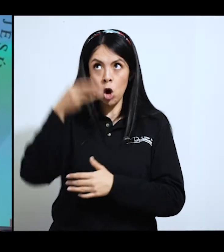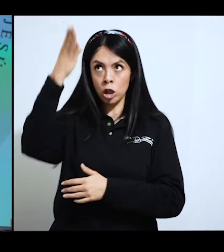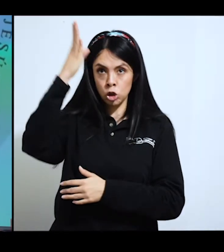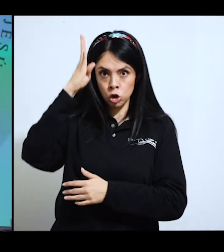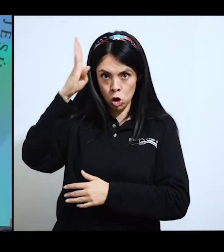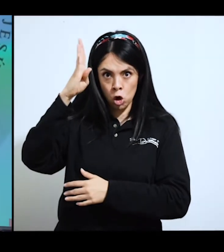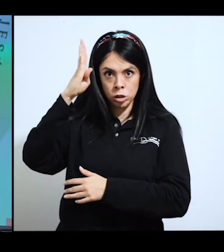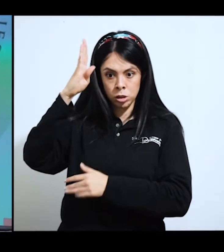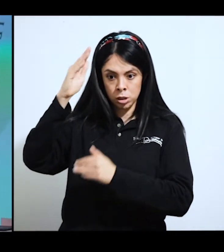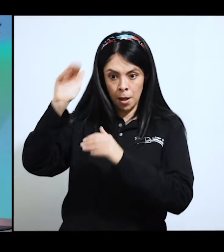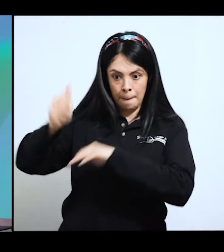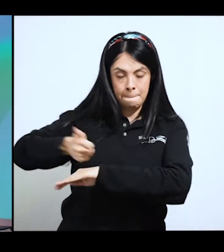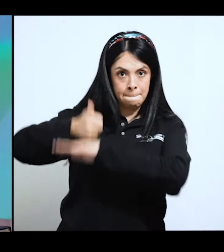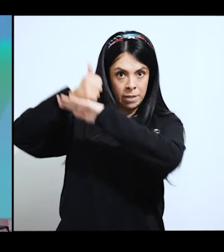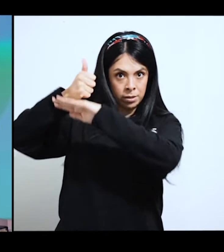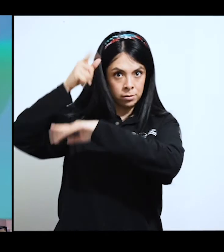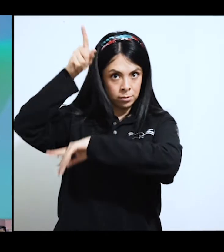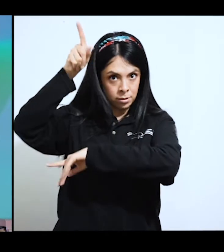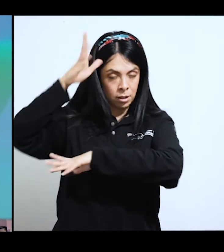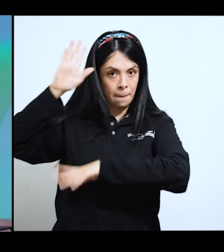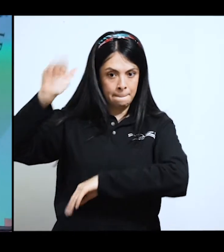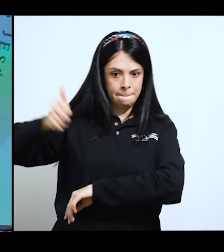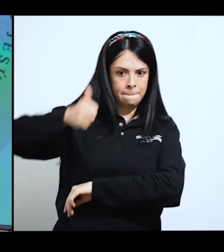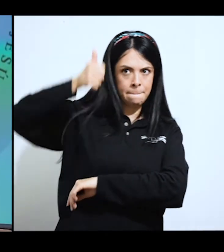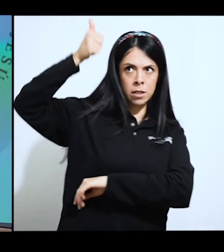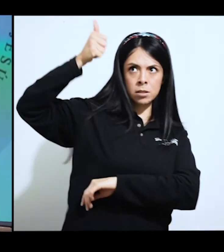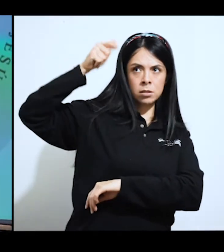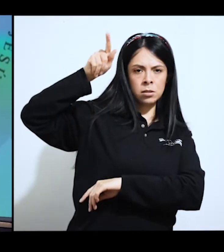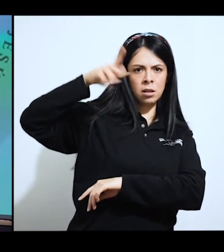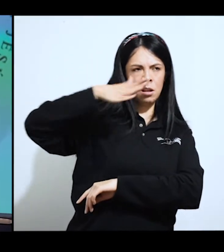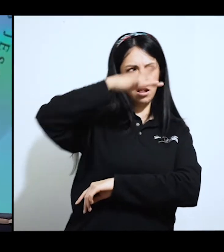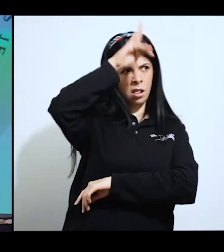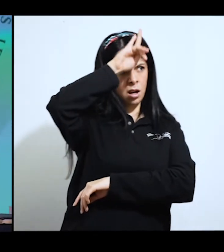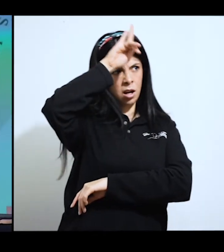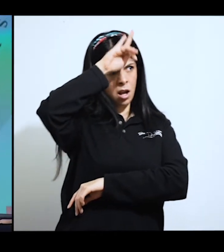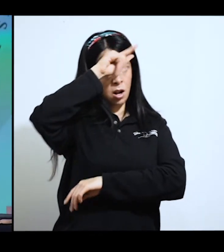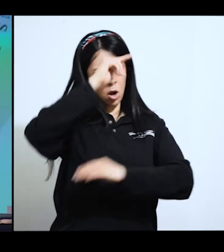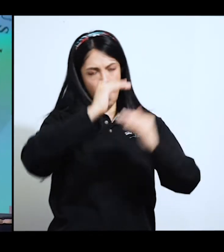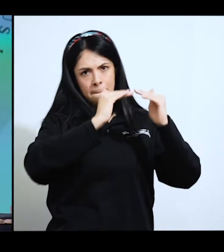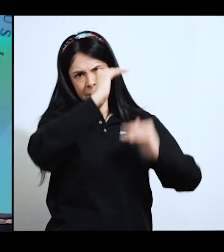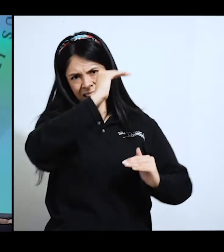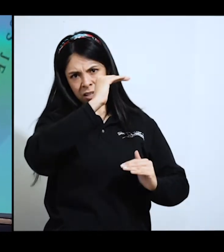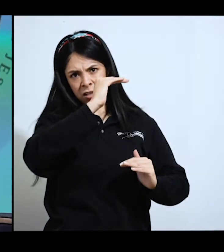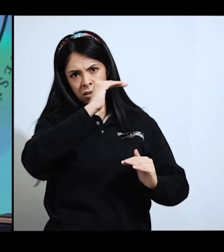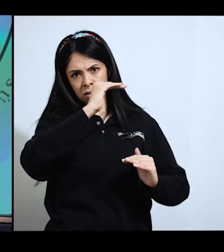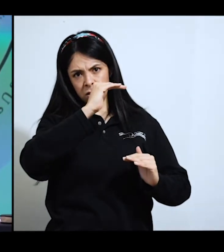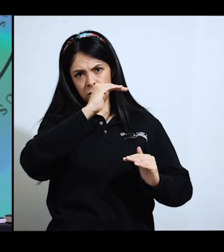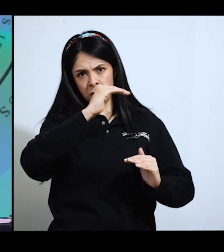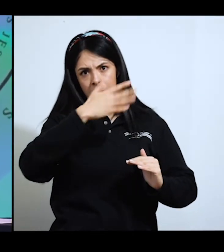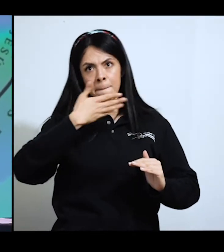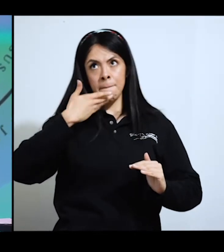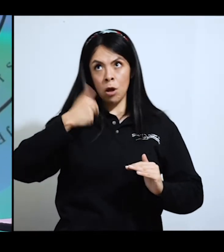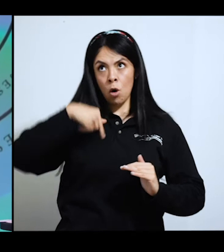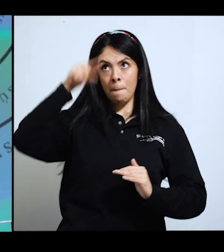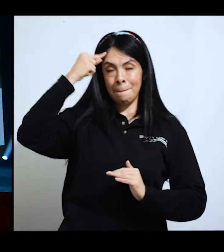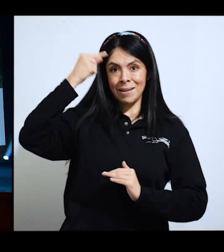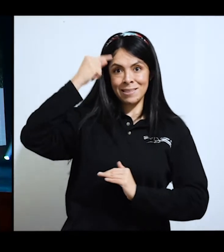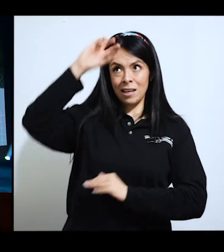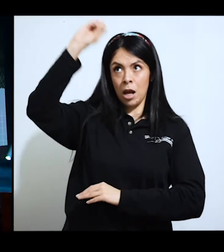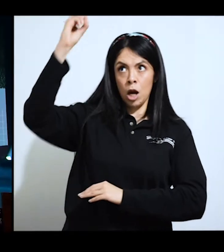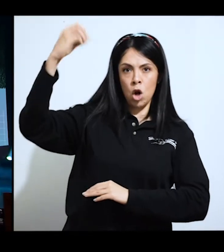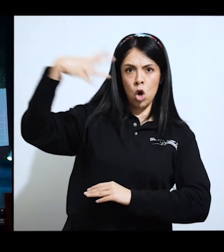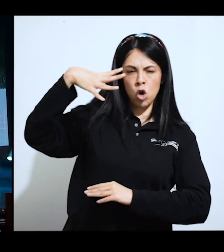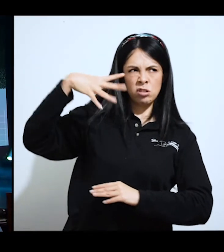en nuestras vidas hacer más énfasis en Dios que en el diablo. Es bueno hacer más énfasis que en la